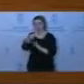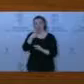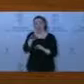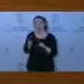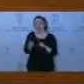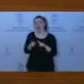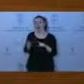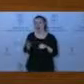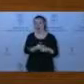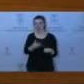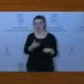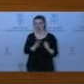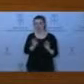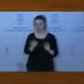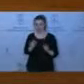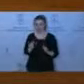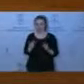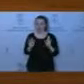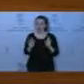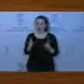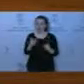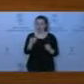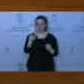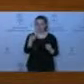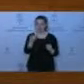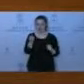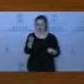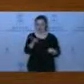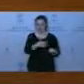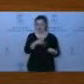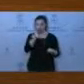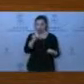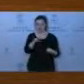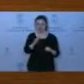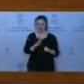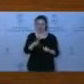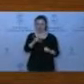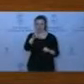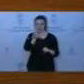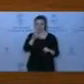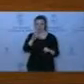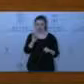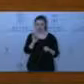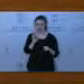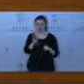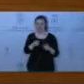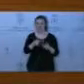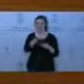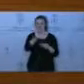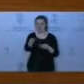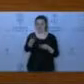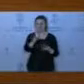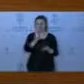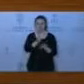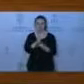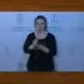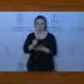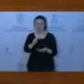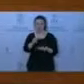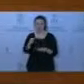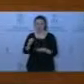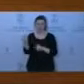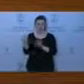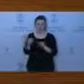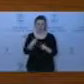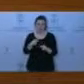ingresos. A pesar del Fondo de Liquidez Autonómica, a pesar de las entregas a cuenta, a pesar del pago a proveedores que recibimos del